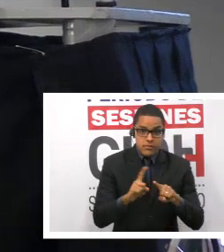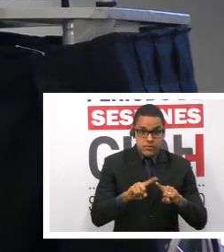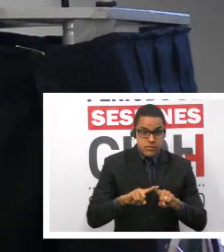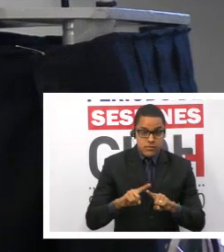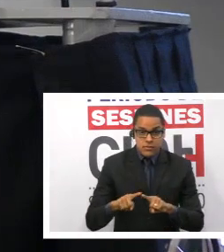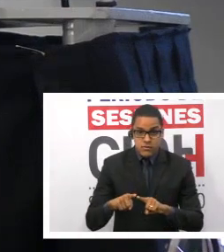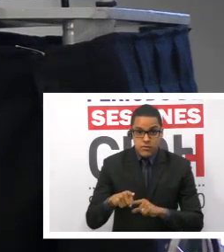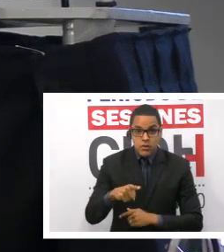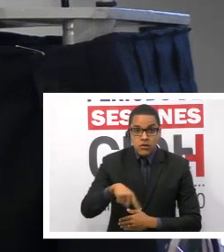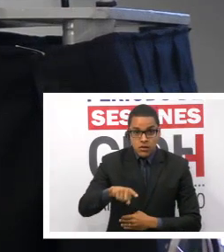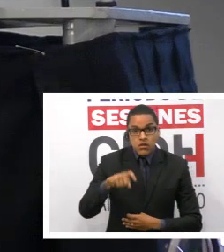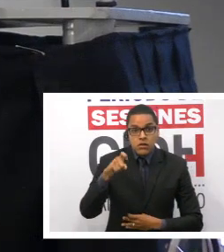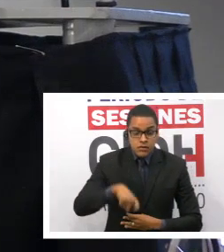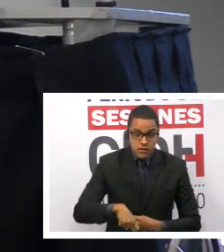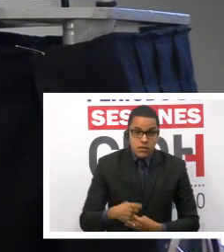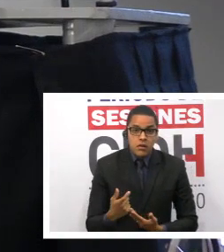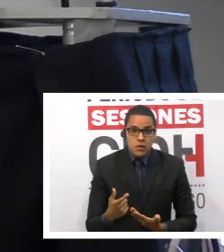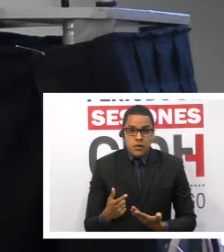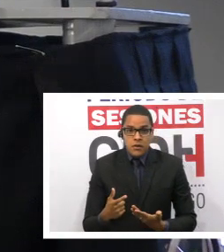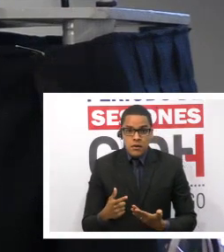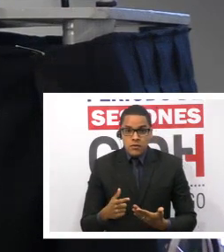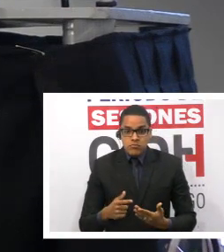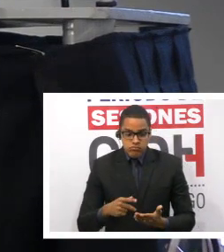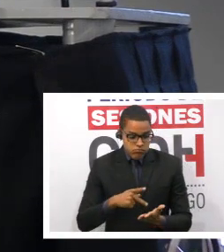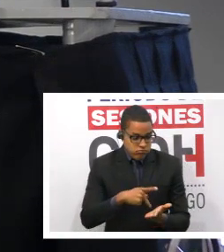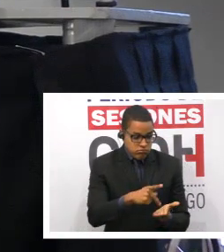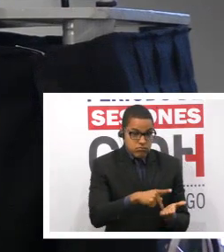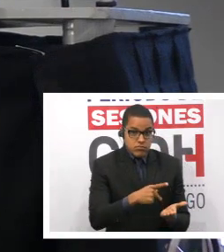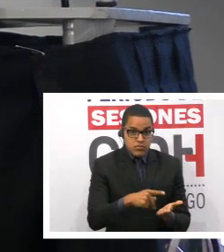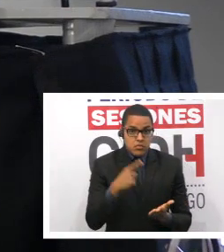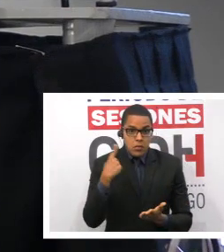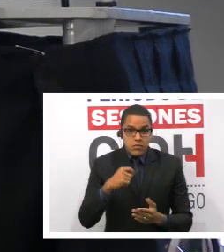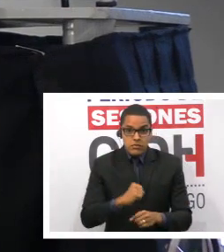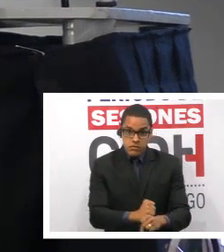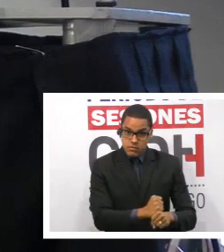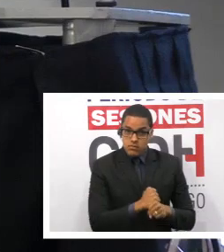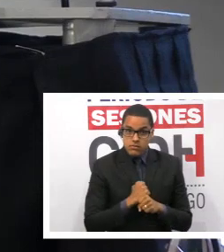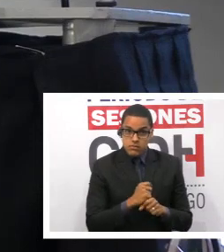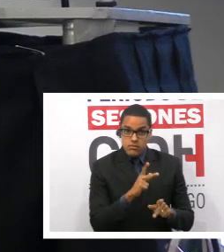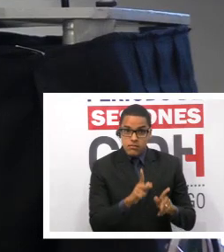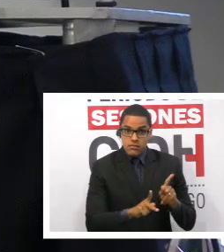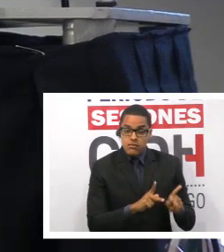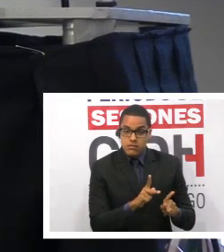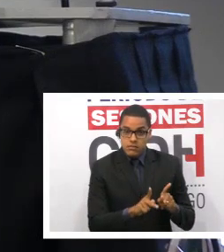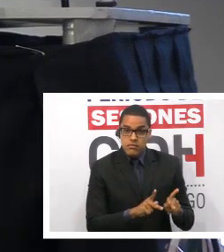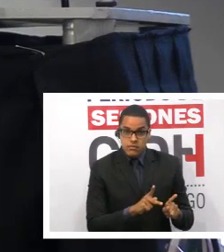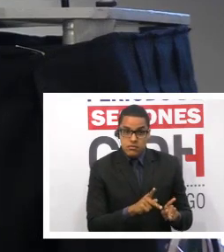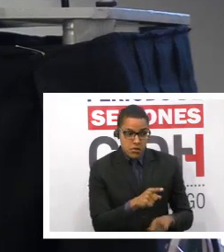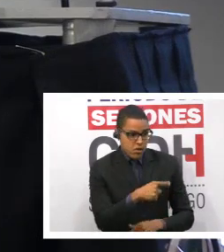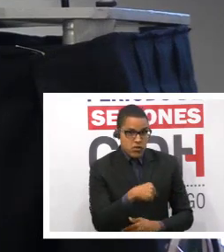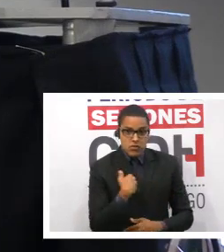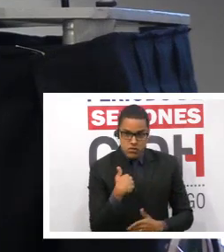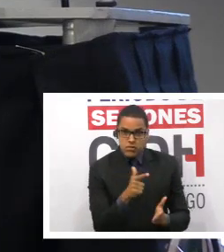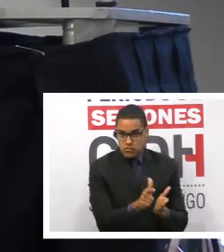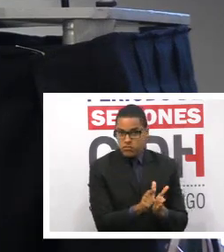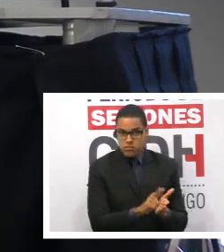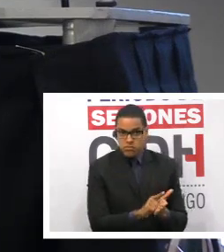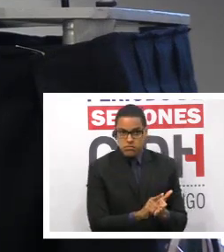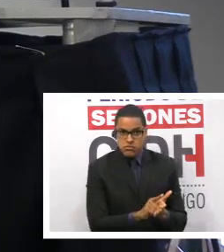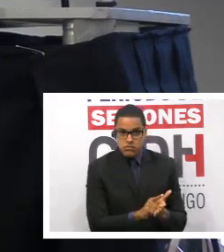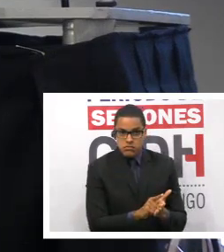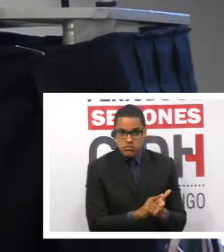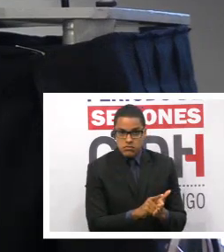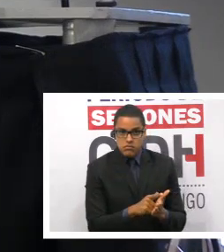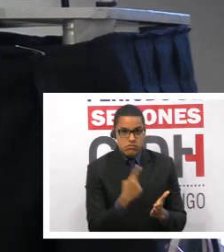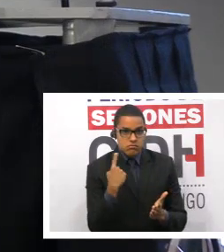incluido el rol de las empresas en la insuficiente movilización de recursos públicos y su impacto a los derechos humanos solicitamos también que